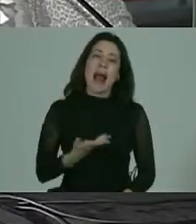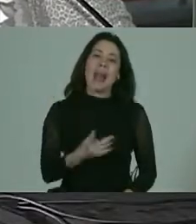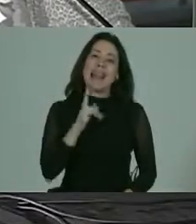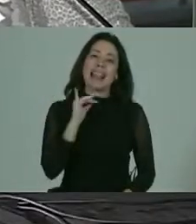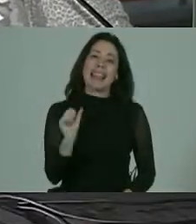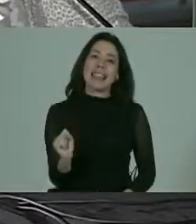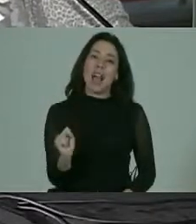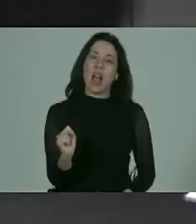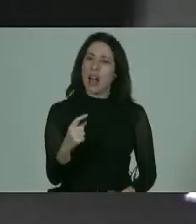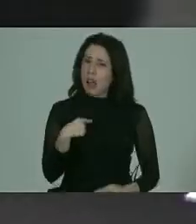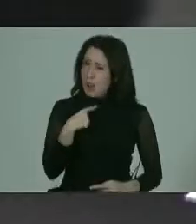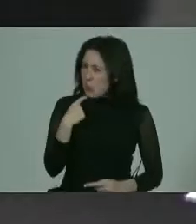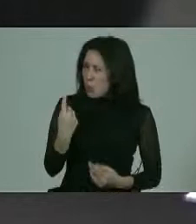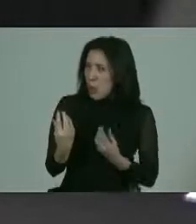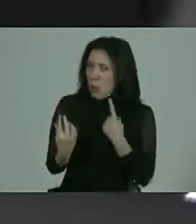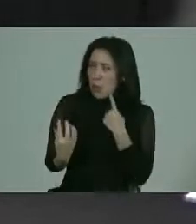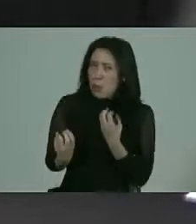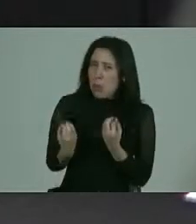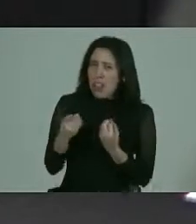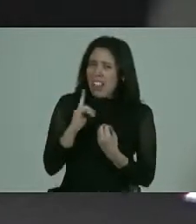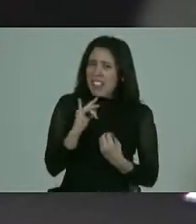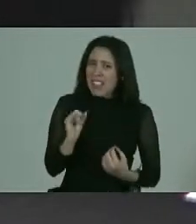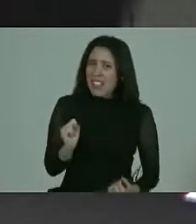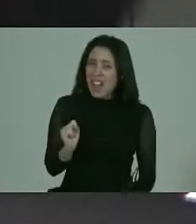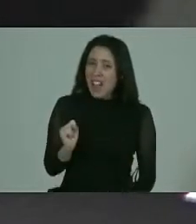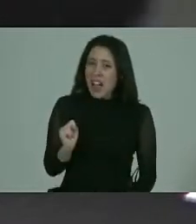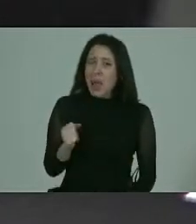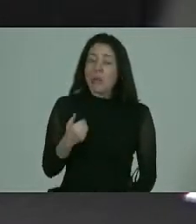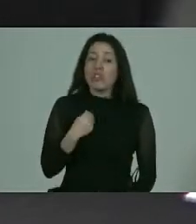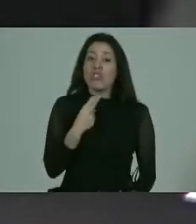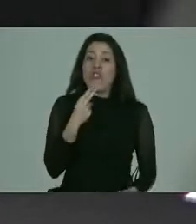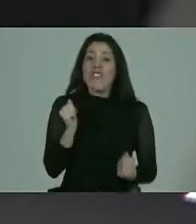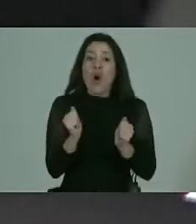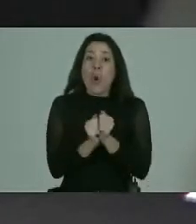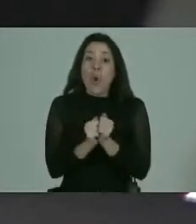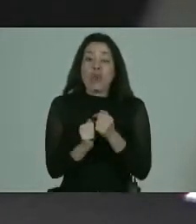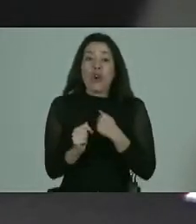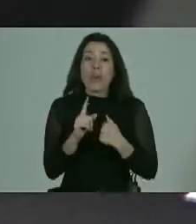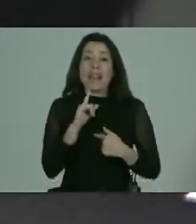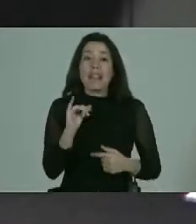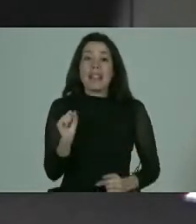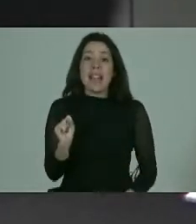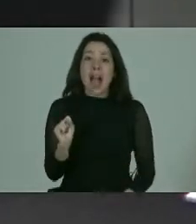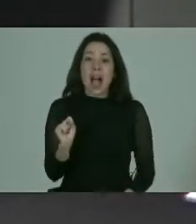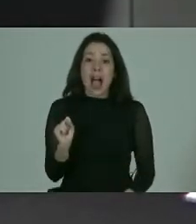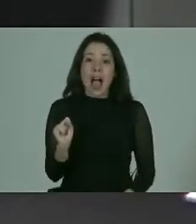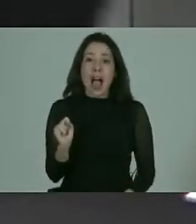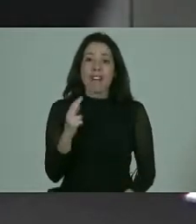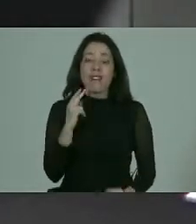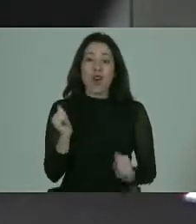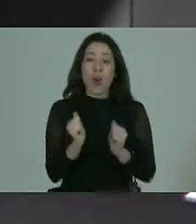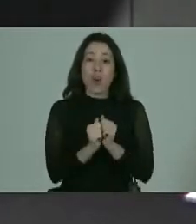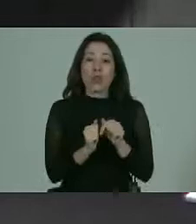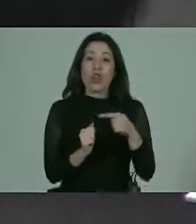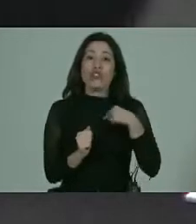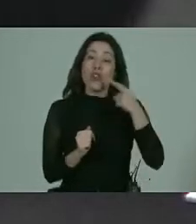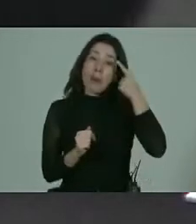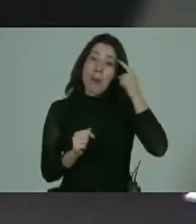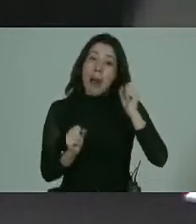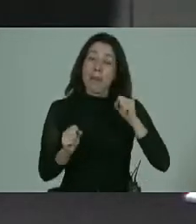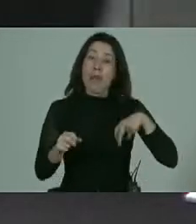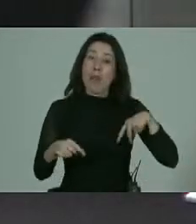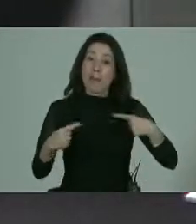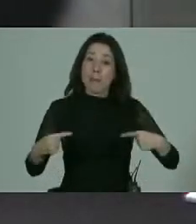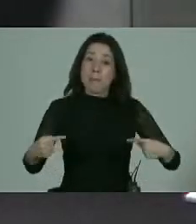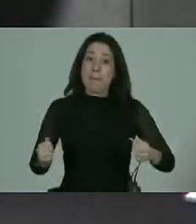se elige porque porque tu tía porque yo vivo con ella entonces vivo con ella y yo para desplazarme